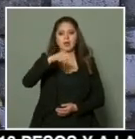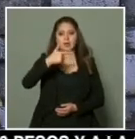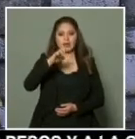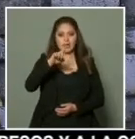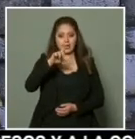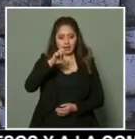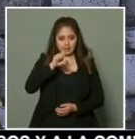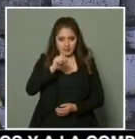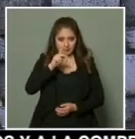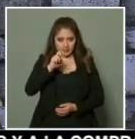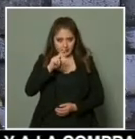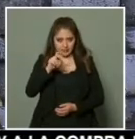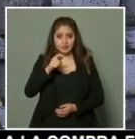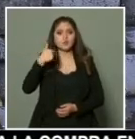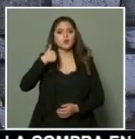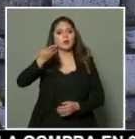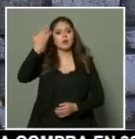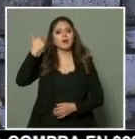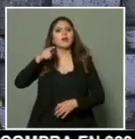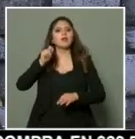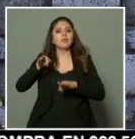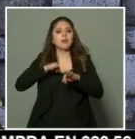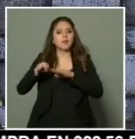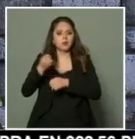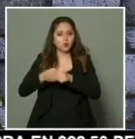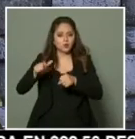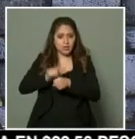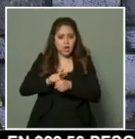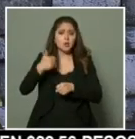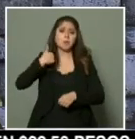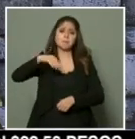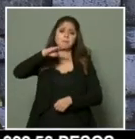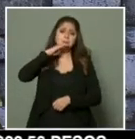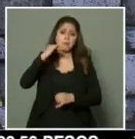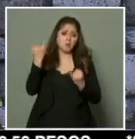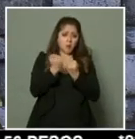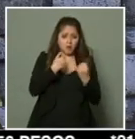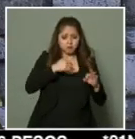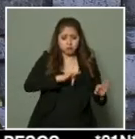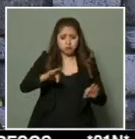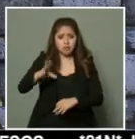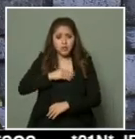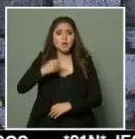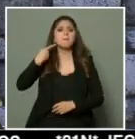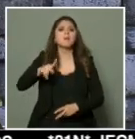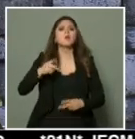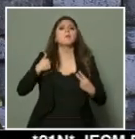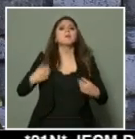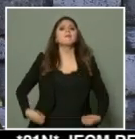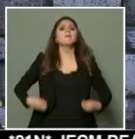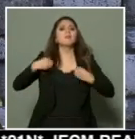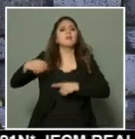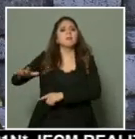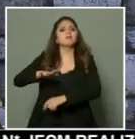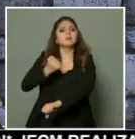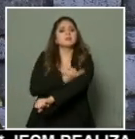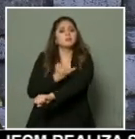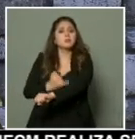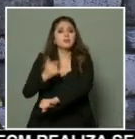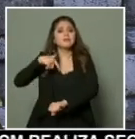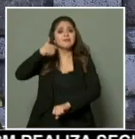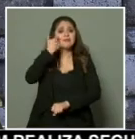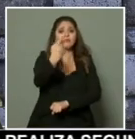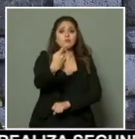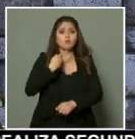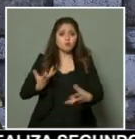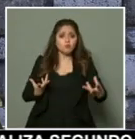a través de la reparación de la red hídrica, de donde diariamente se fuga el 40% del líquido. También comentó que es necesario